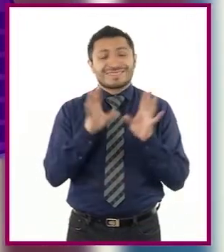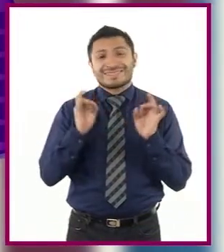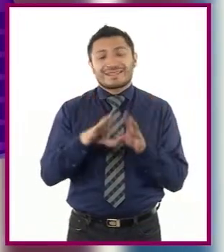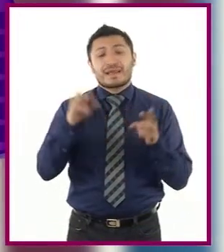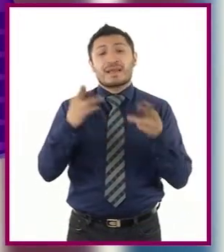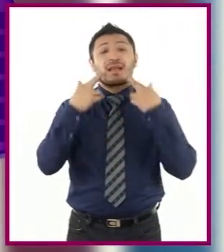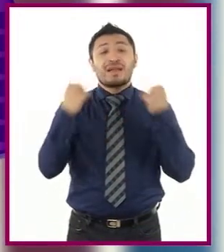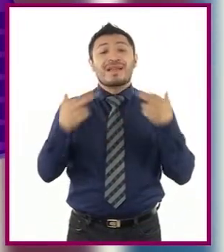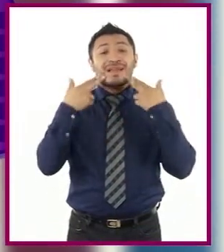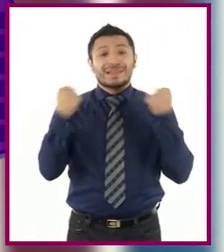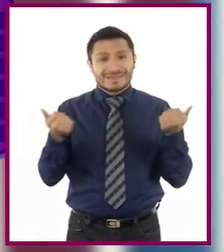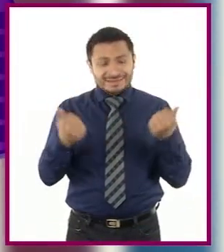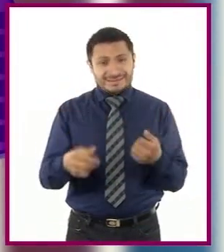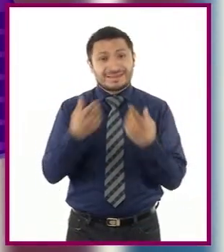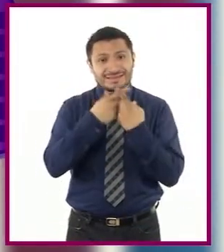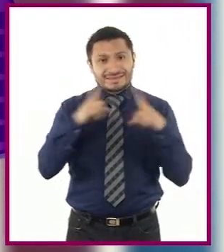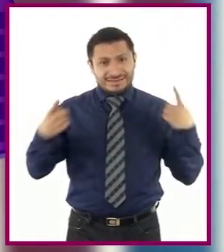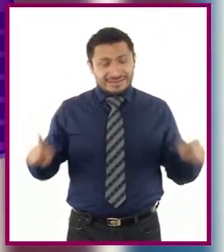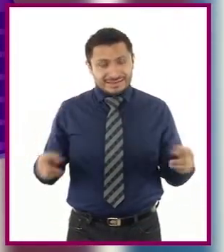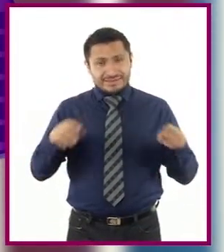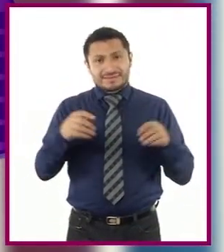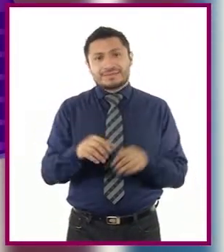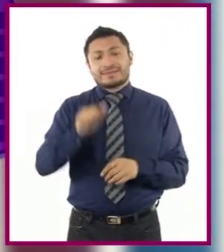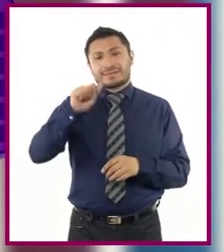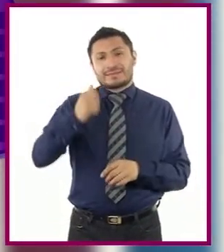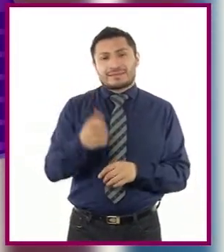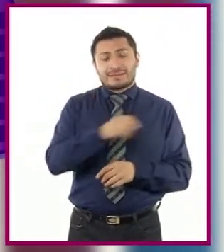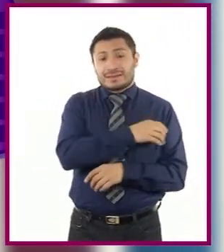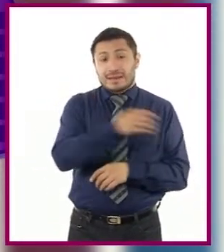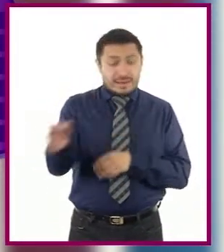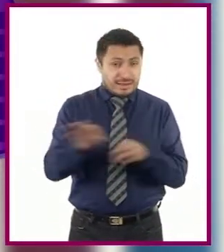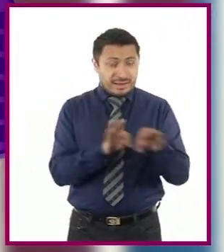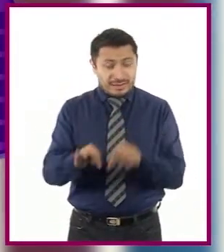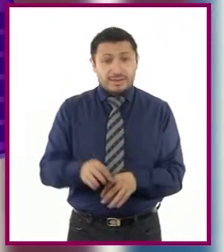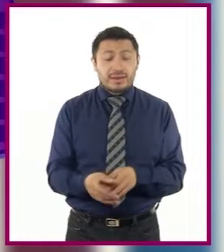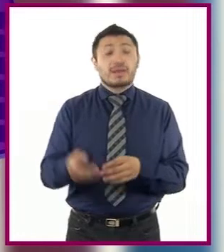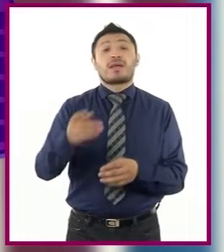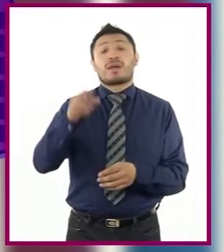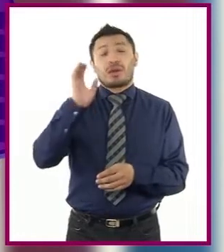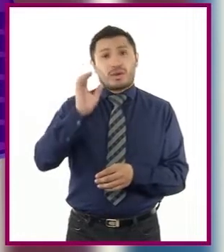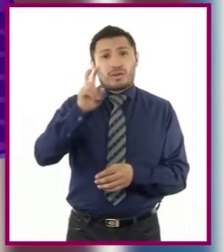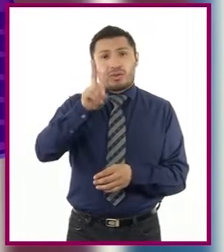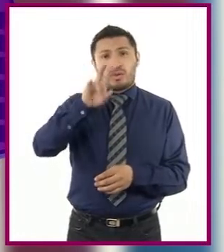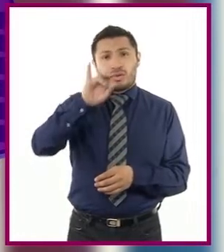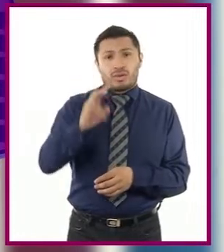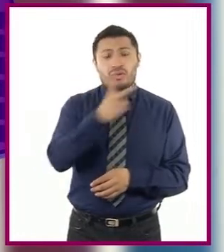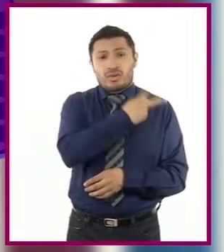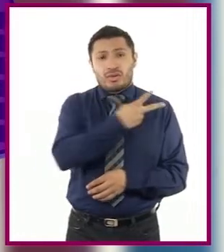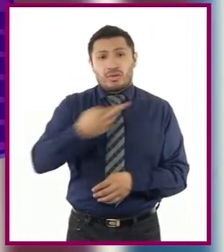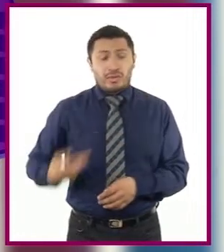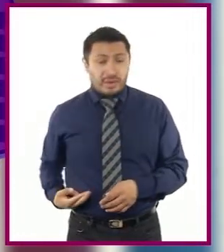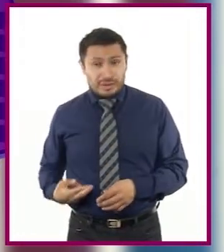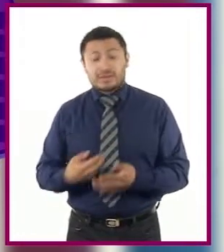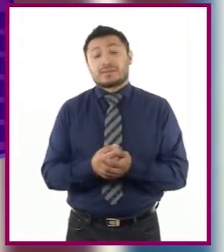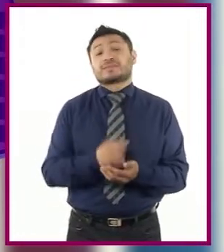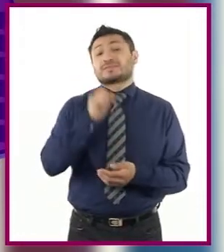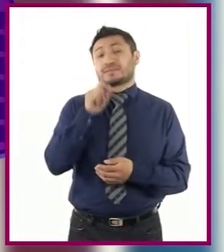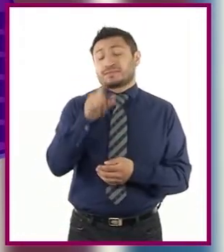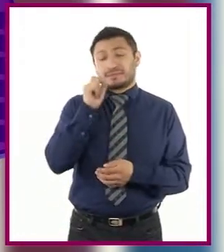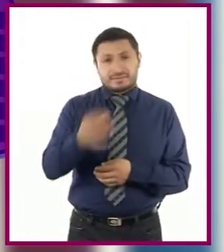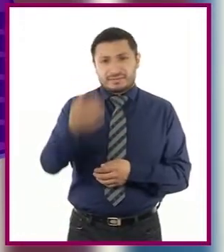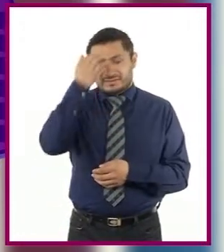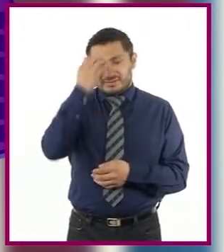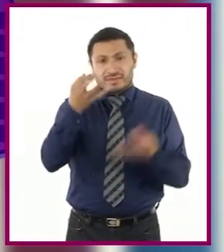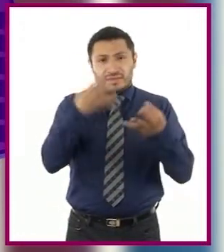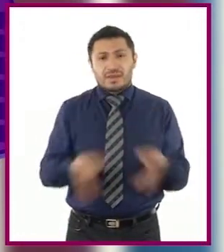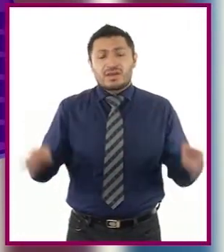y haciendas, el desarrollo de la agricultura y estancias ganaderas durante el virreinato. Asimismo, conocer la importancia de la